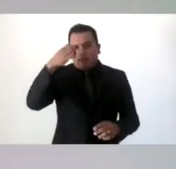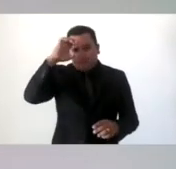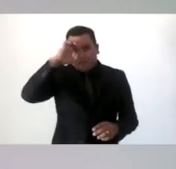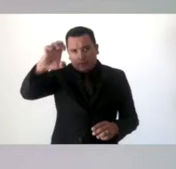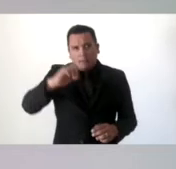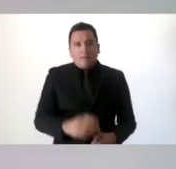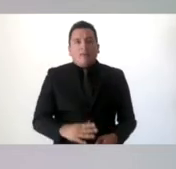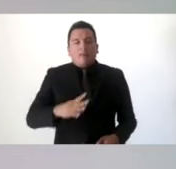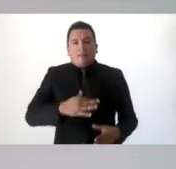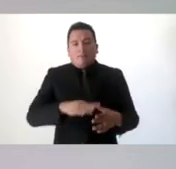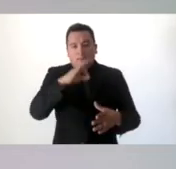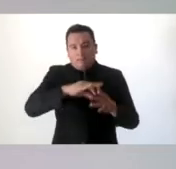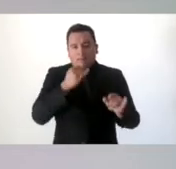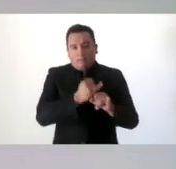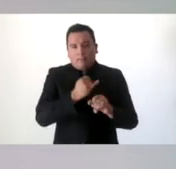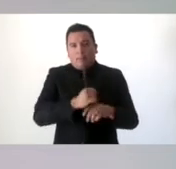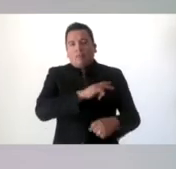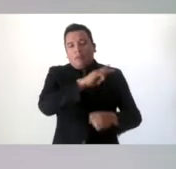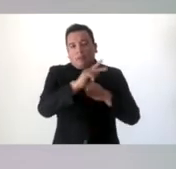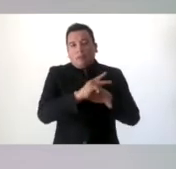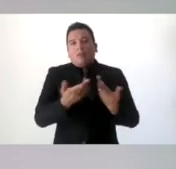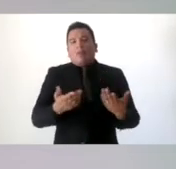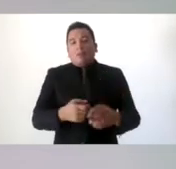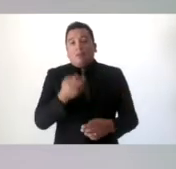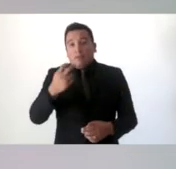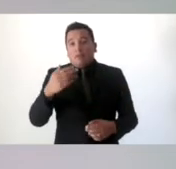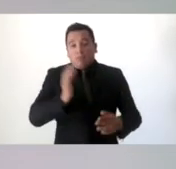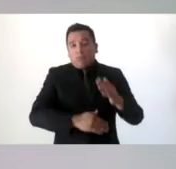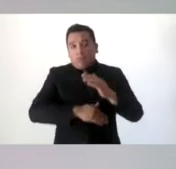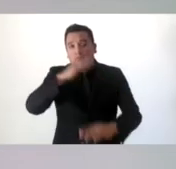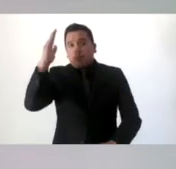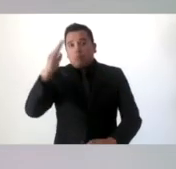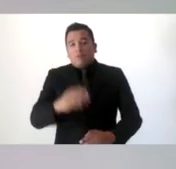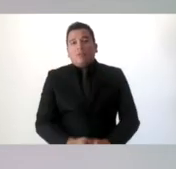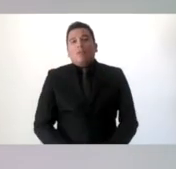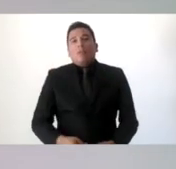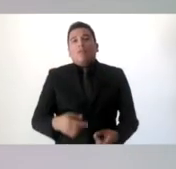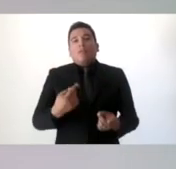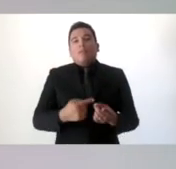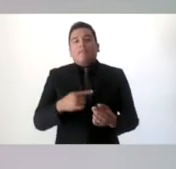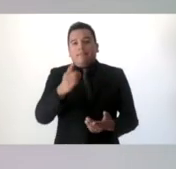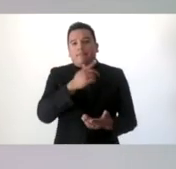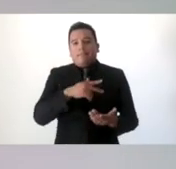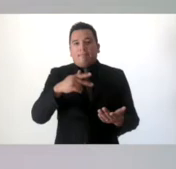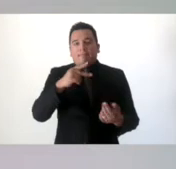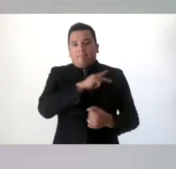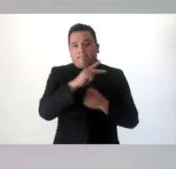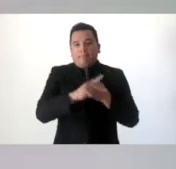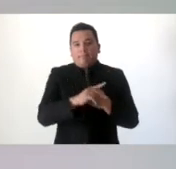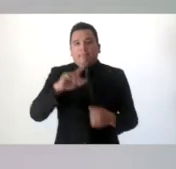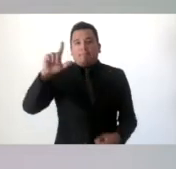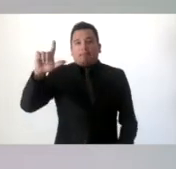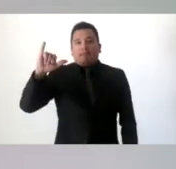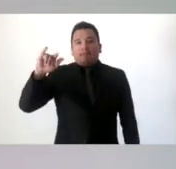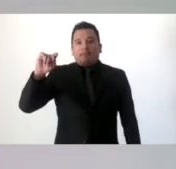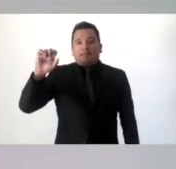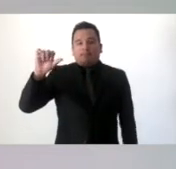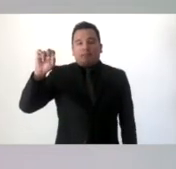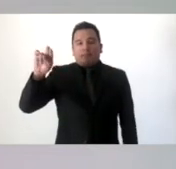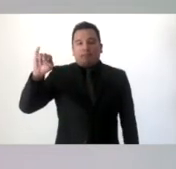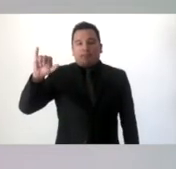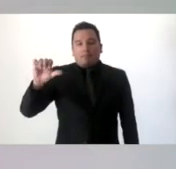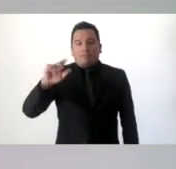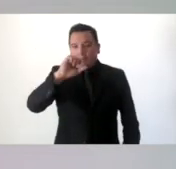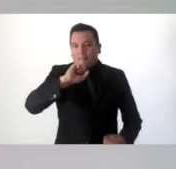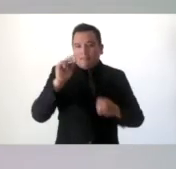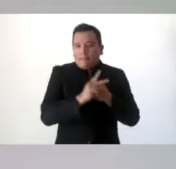una experiencia internacional de voto electrónico desde el extranjero que ha sido exitosa es la de Lituania. Pero sin embargo,